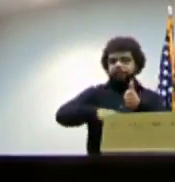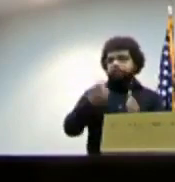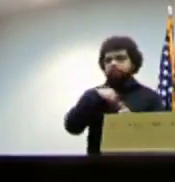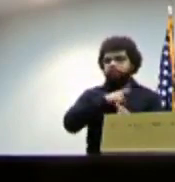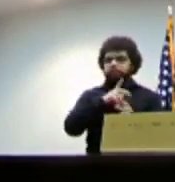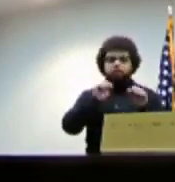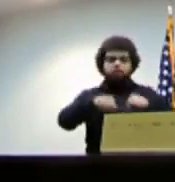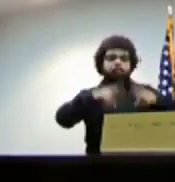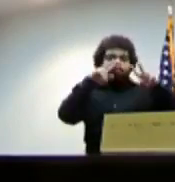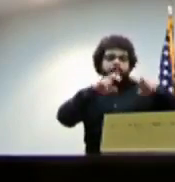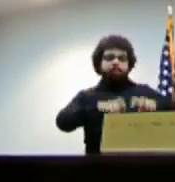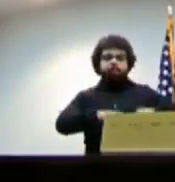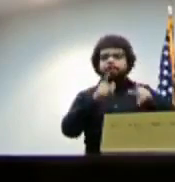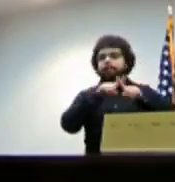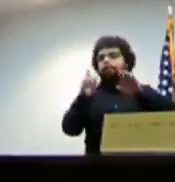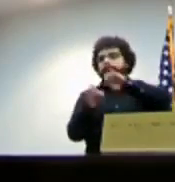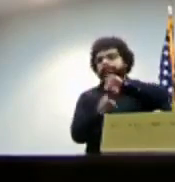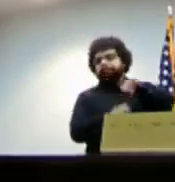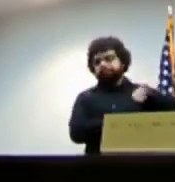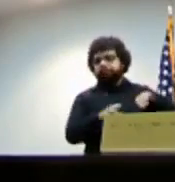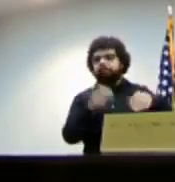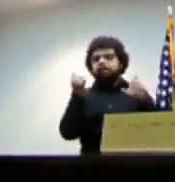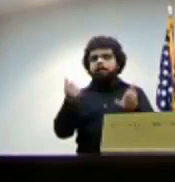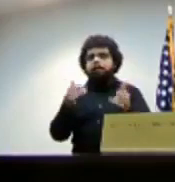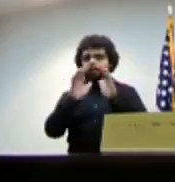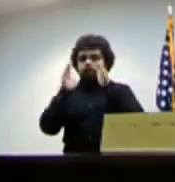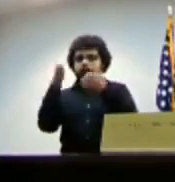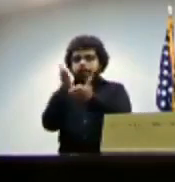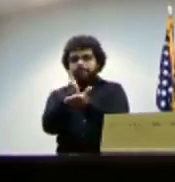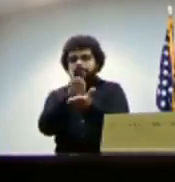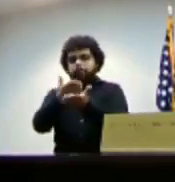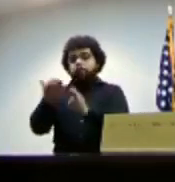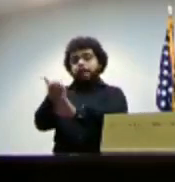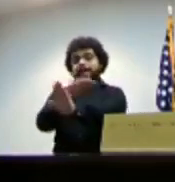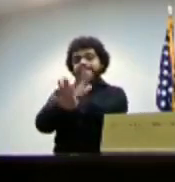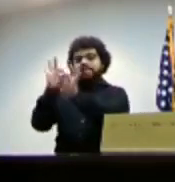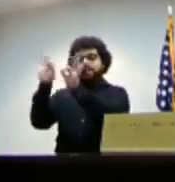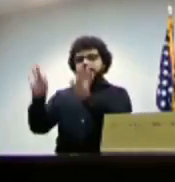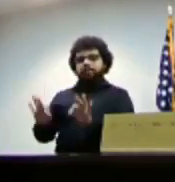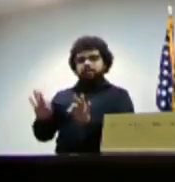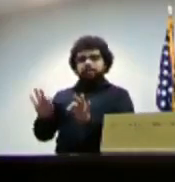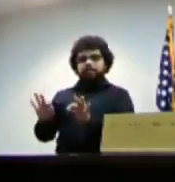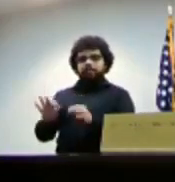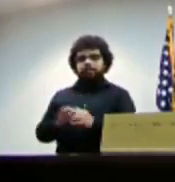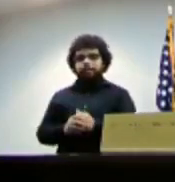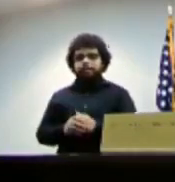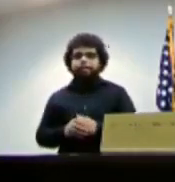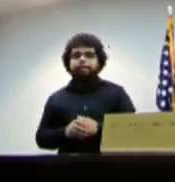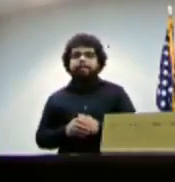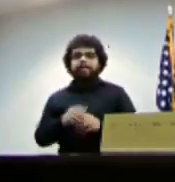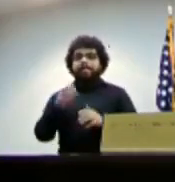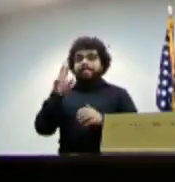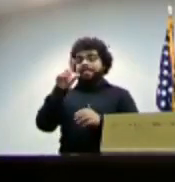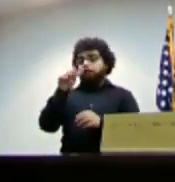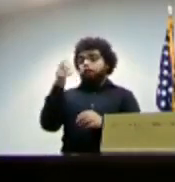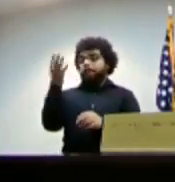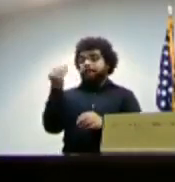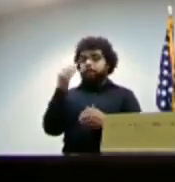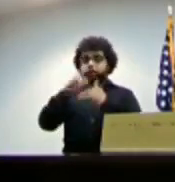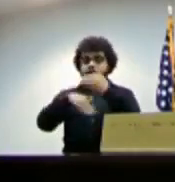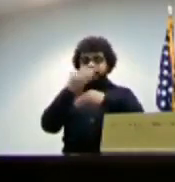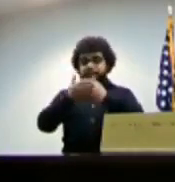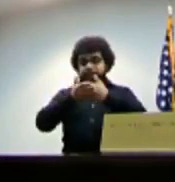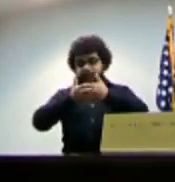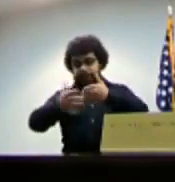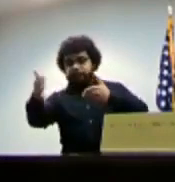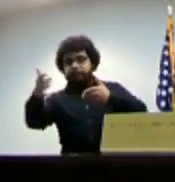independiente con eso. Pero vamos a la partida de cómo presupuestamos previo a gastar. Ok, del 2014 en adelante empieza